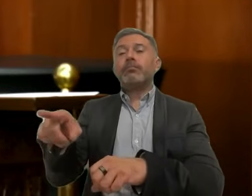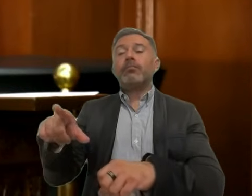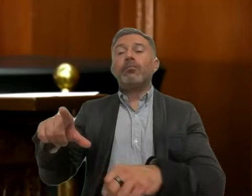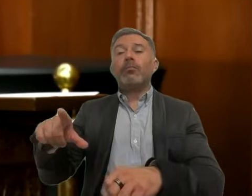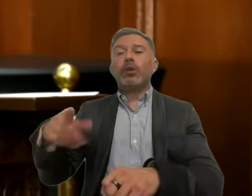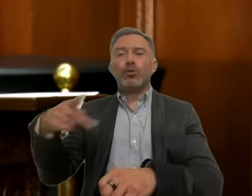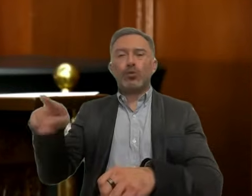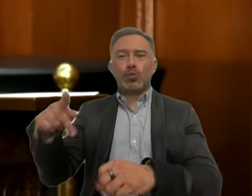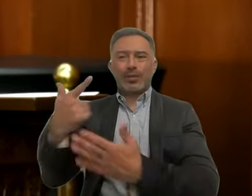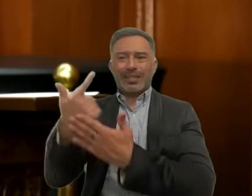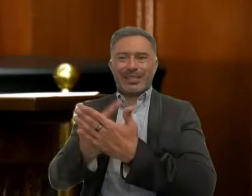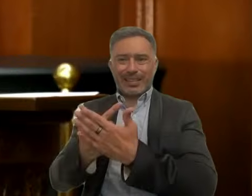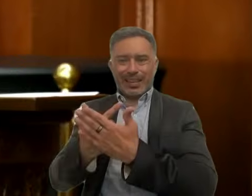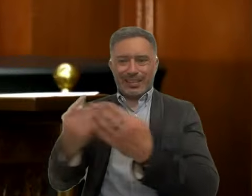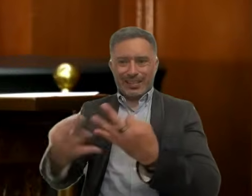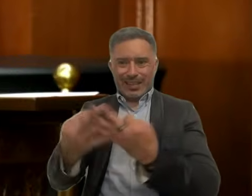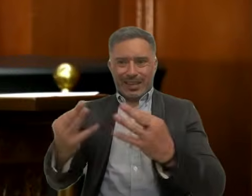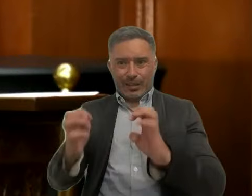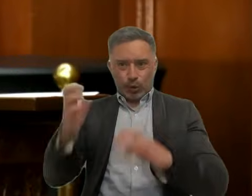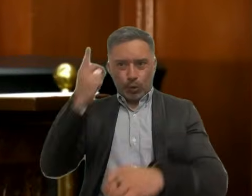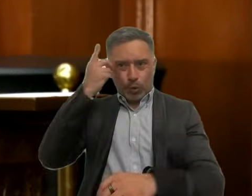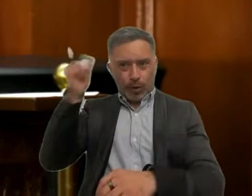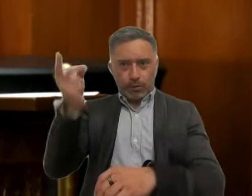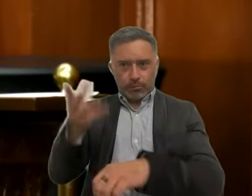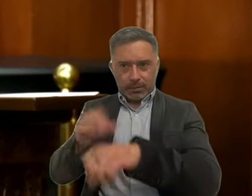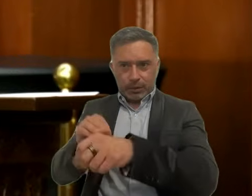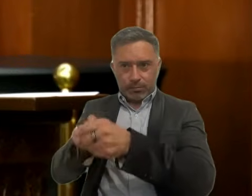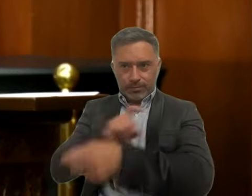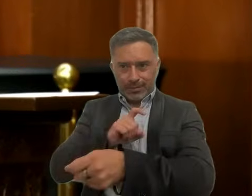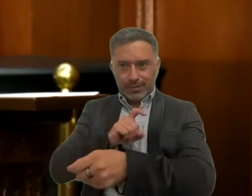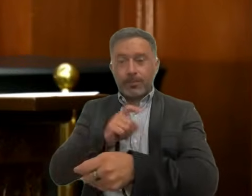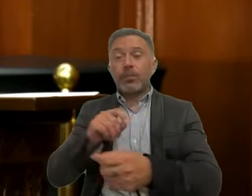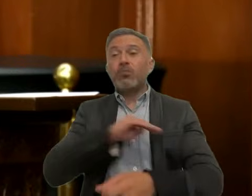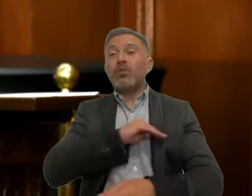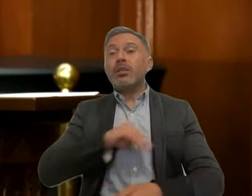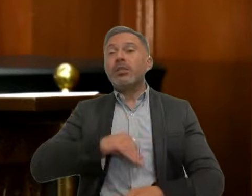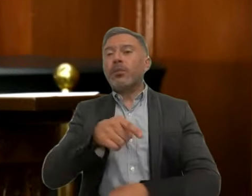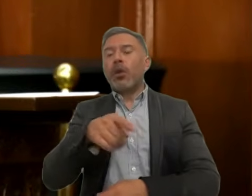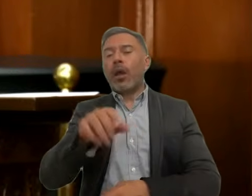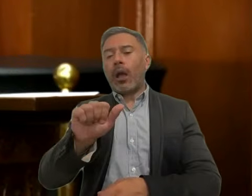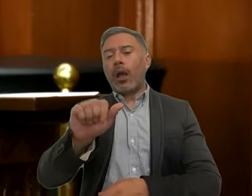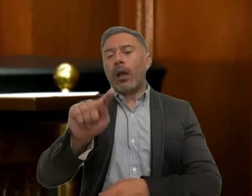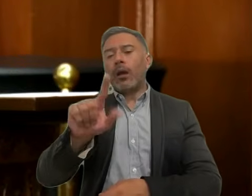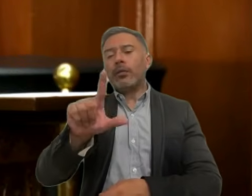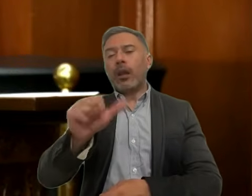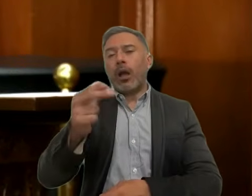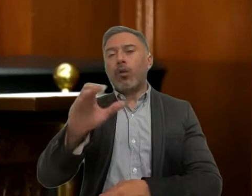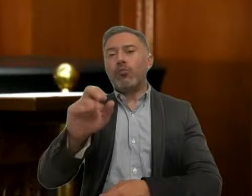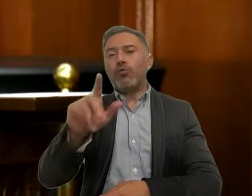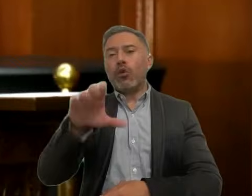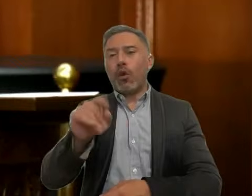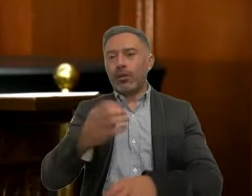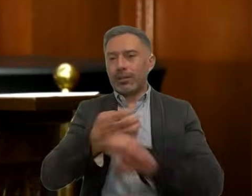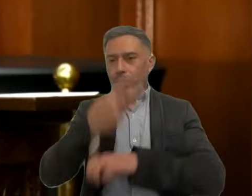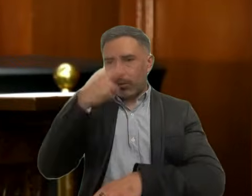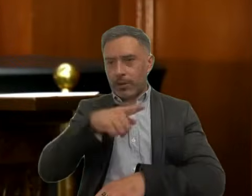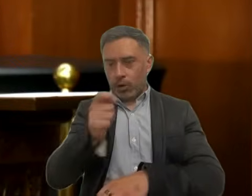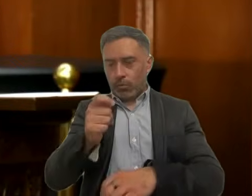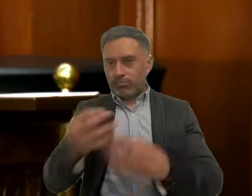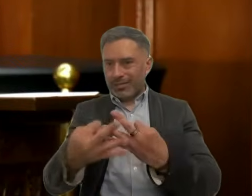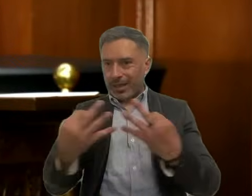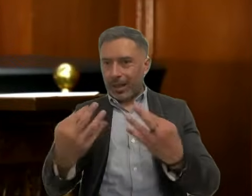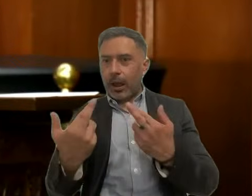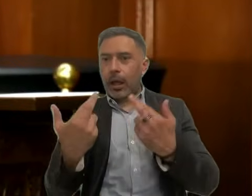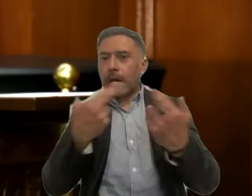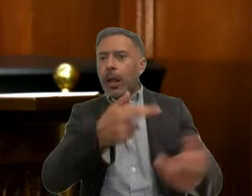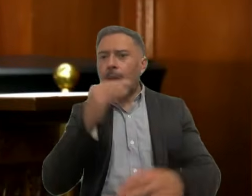Gobierno del Estado un inmueble ubicado en el municipio de Atlacomulco, Estado de México, para que sea donado a título gratuito